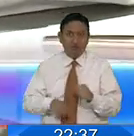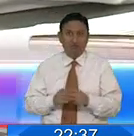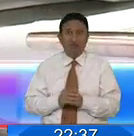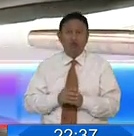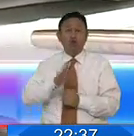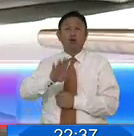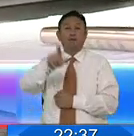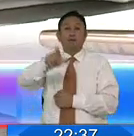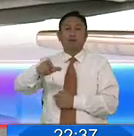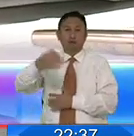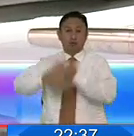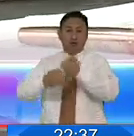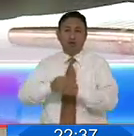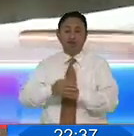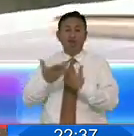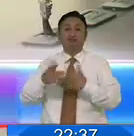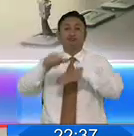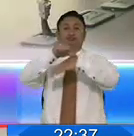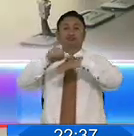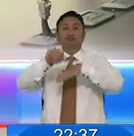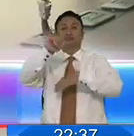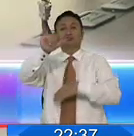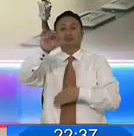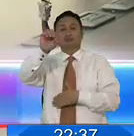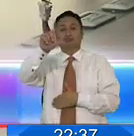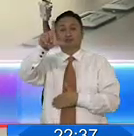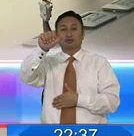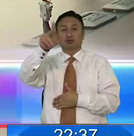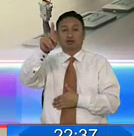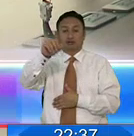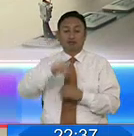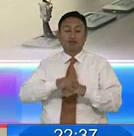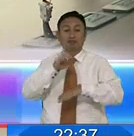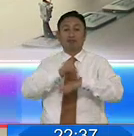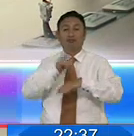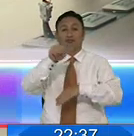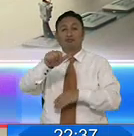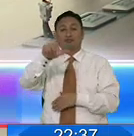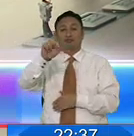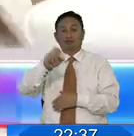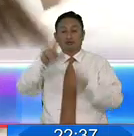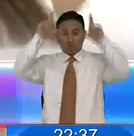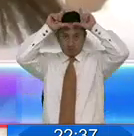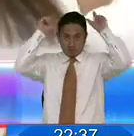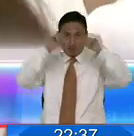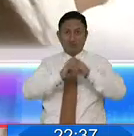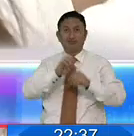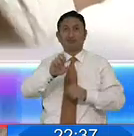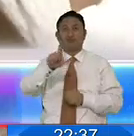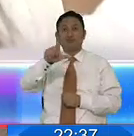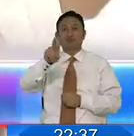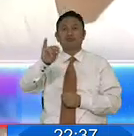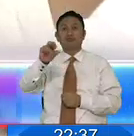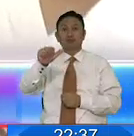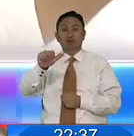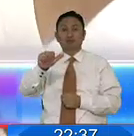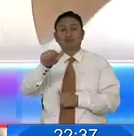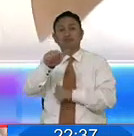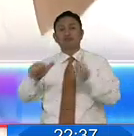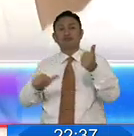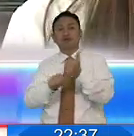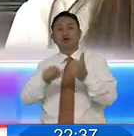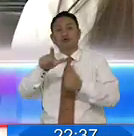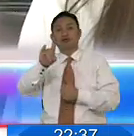caso la cirujana pediátrica yolanda hate la médico alexandra ve la enfermera el día h y la auxiliar de enfermería lidia